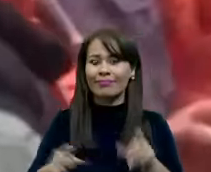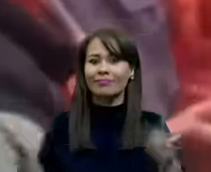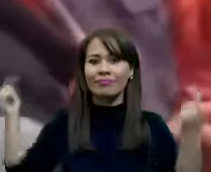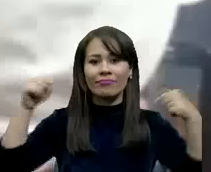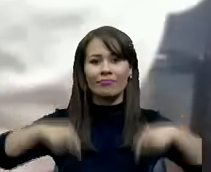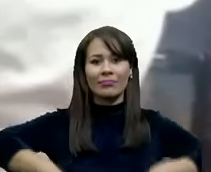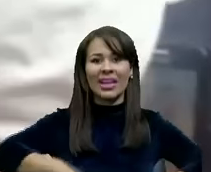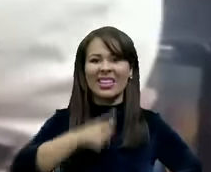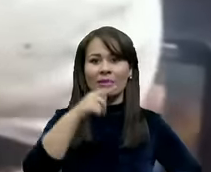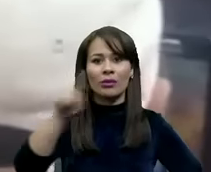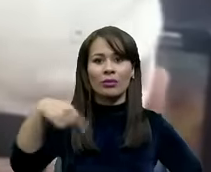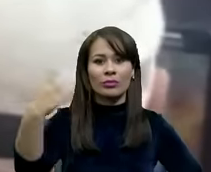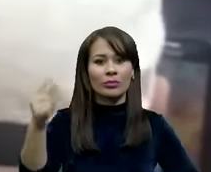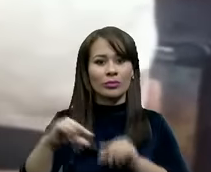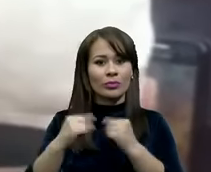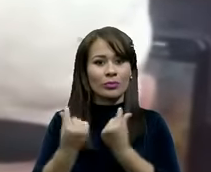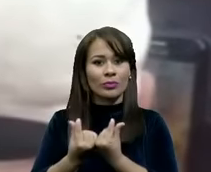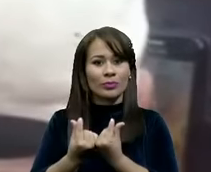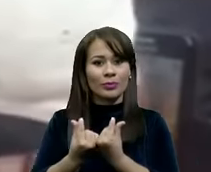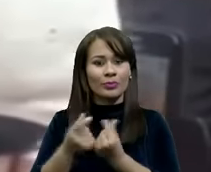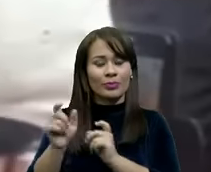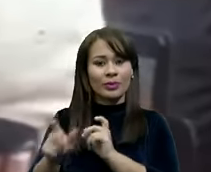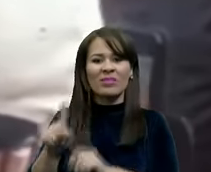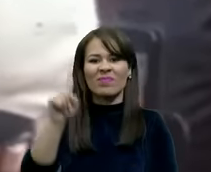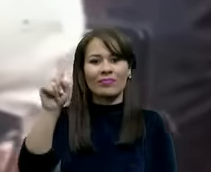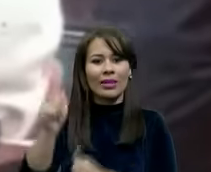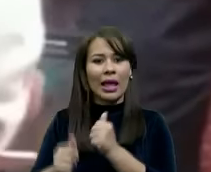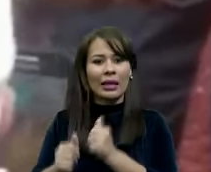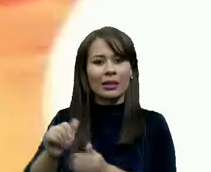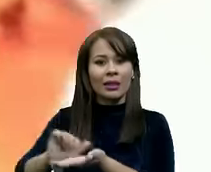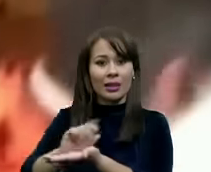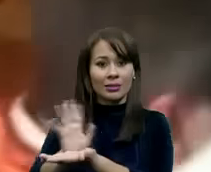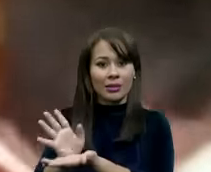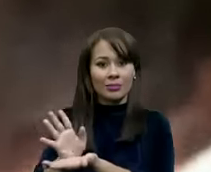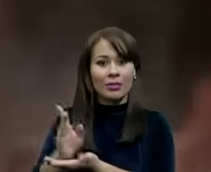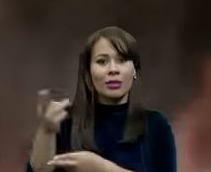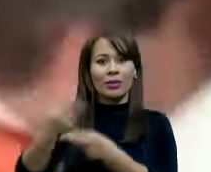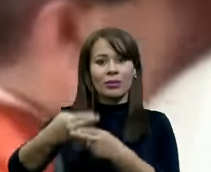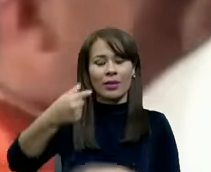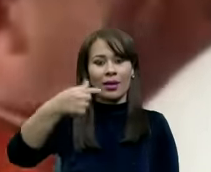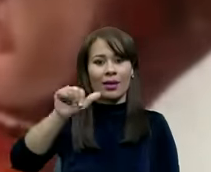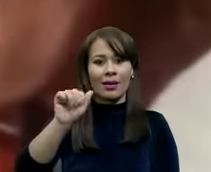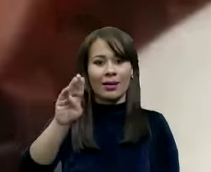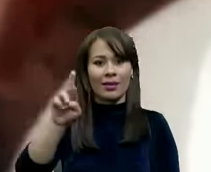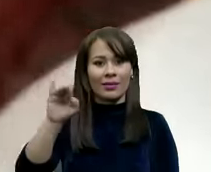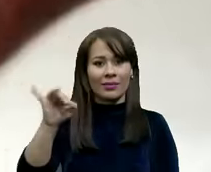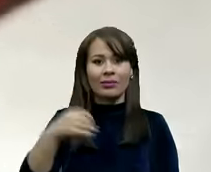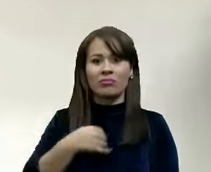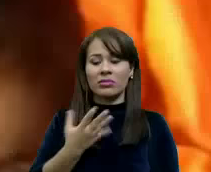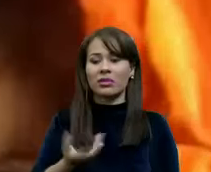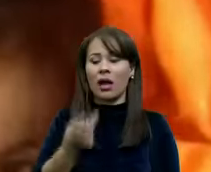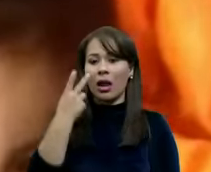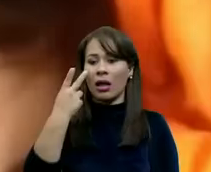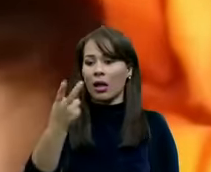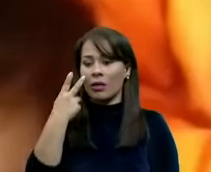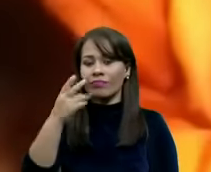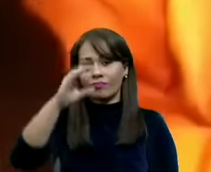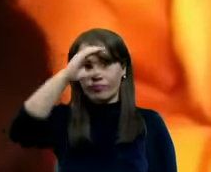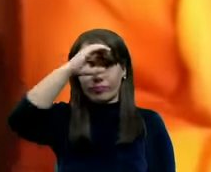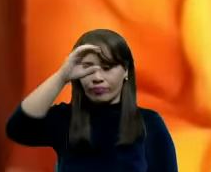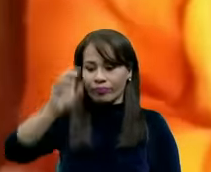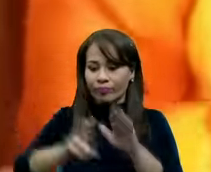la Asamblea, Gabriel García, manifestó que una de las principales propuestas es la fiscalización de las concesiones mineras. En